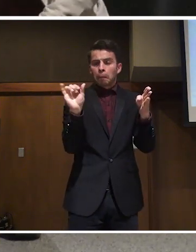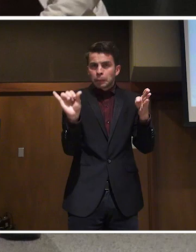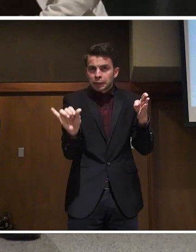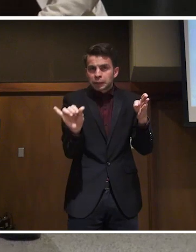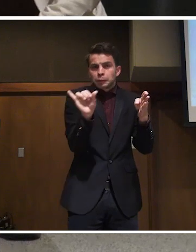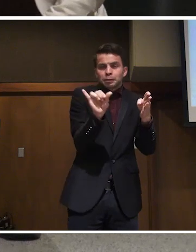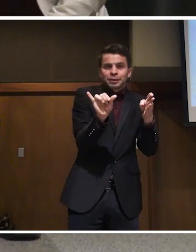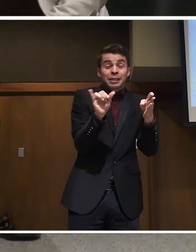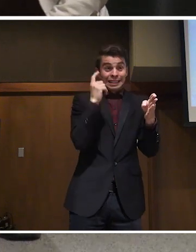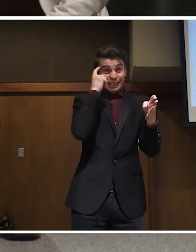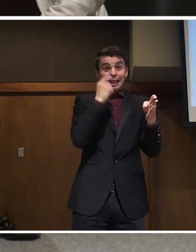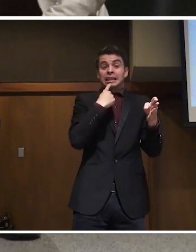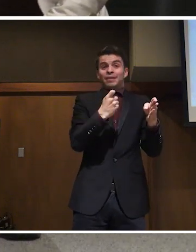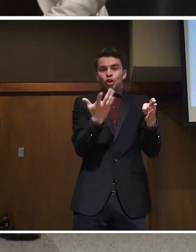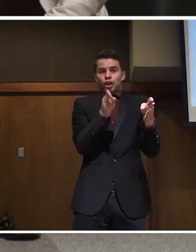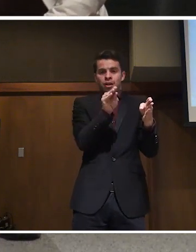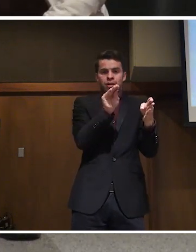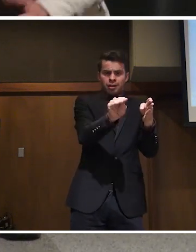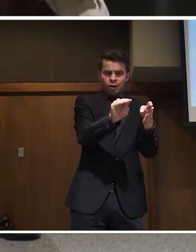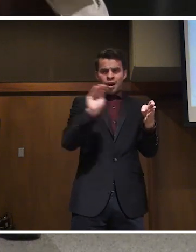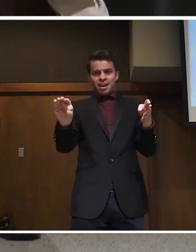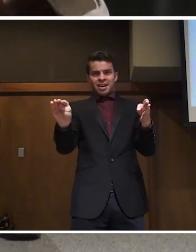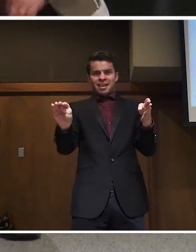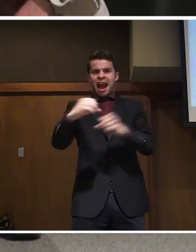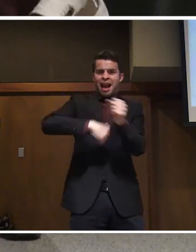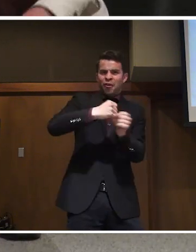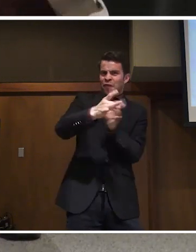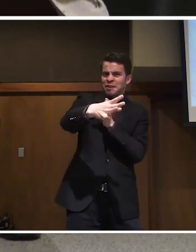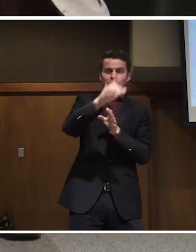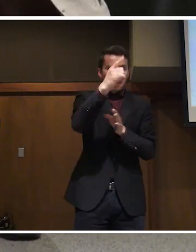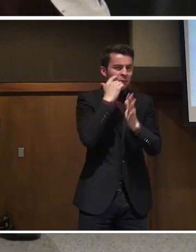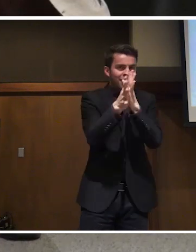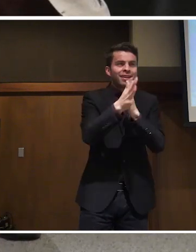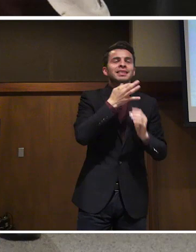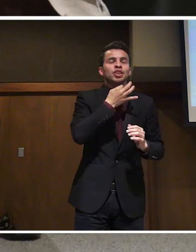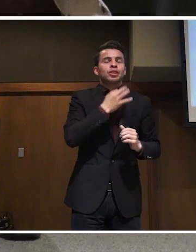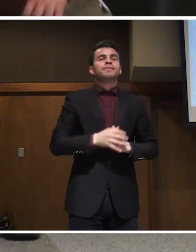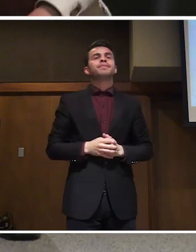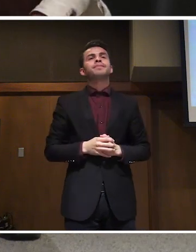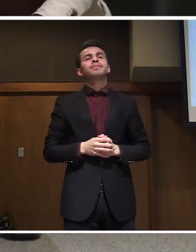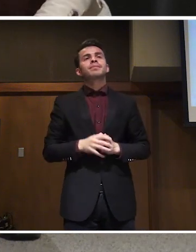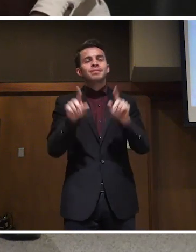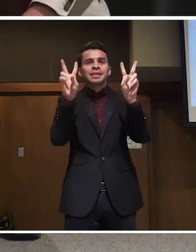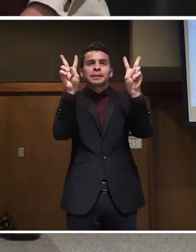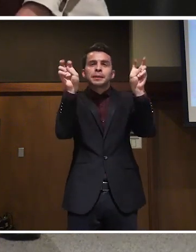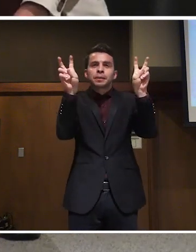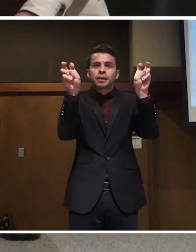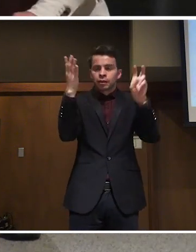sitúa en el siglo XIX. Por ejemplo, curiosamente, el aspecto este